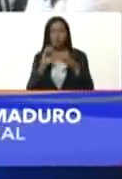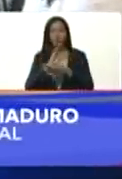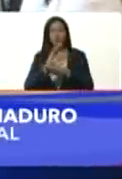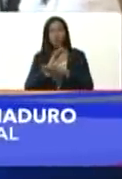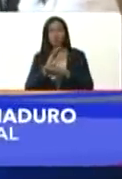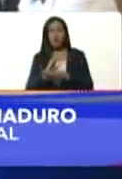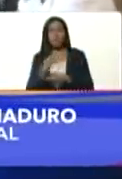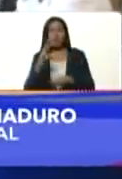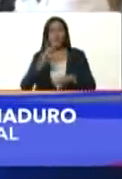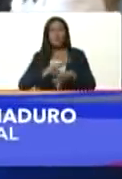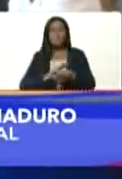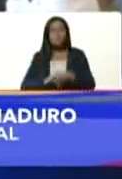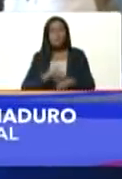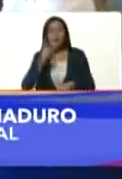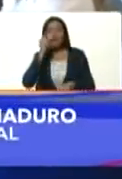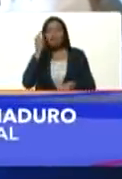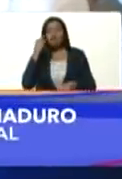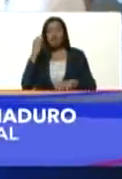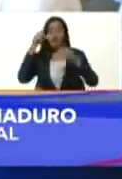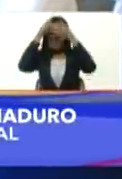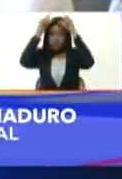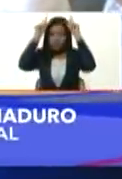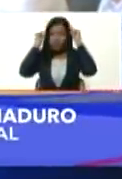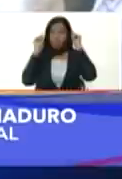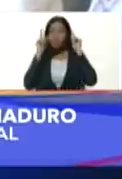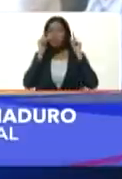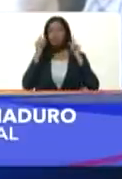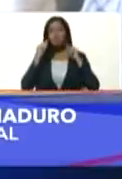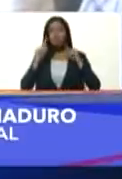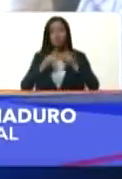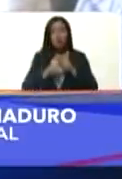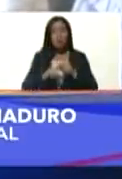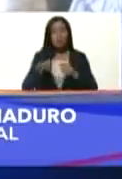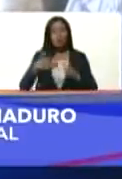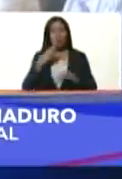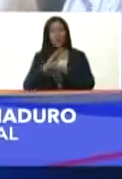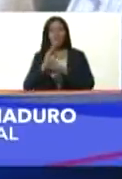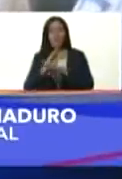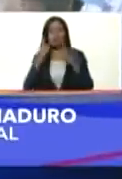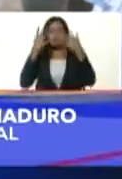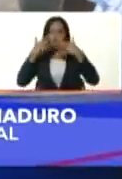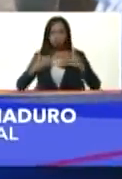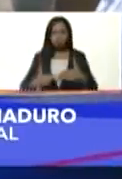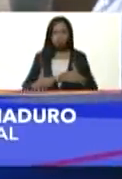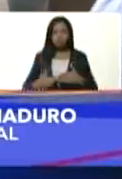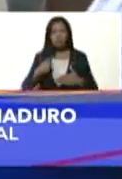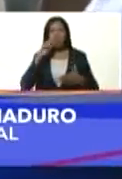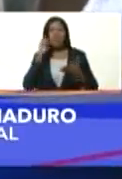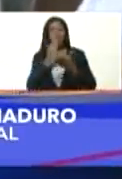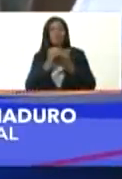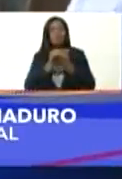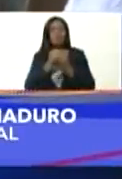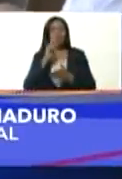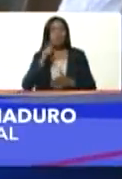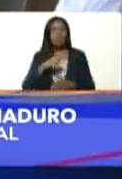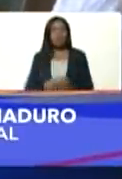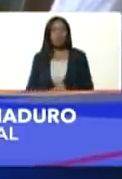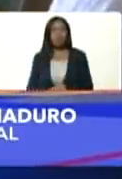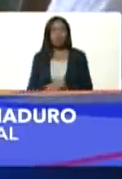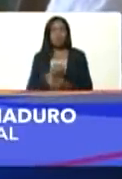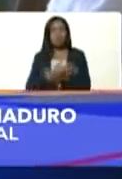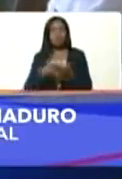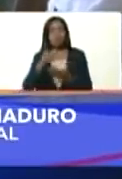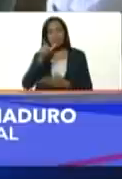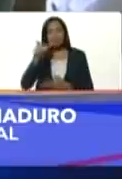para médicos, médicas, enfermeras, y con los kits de prueba, miles de kits